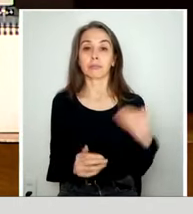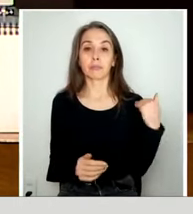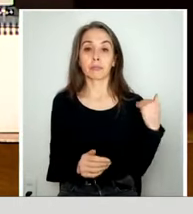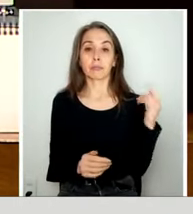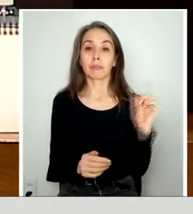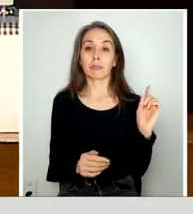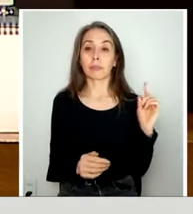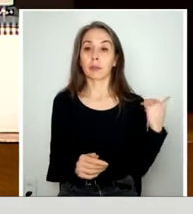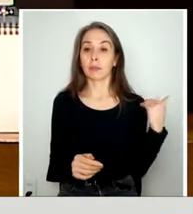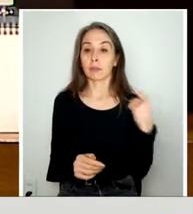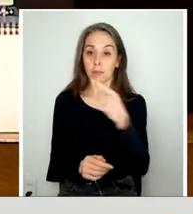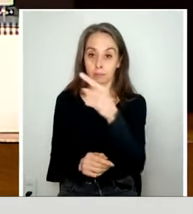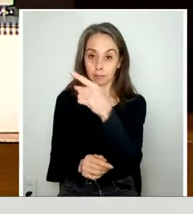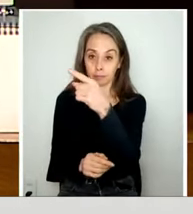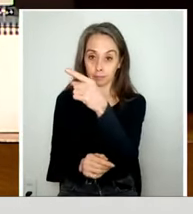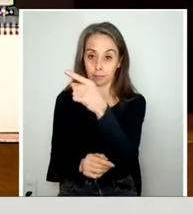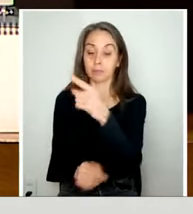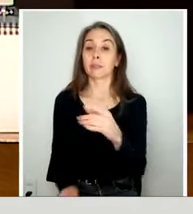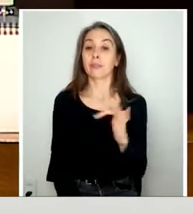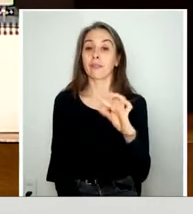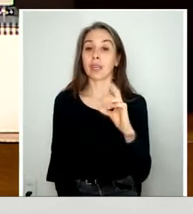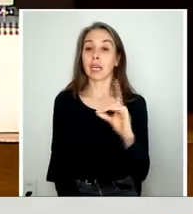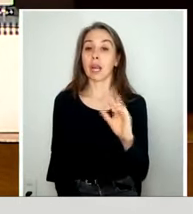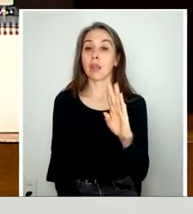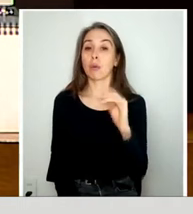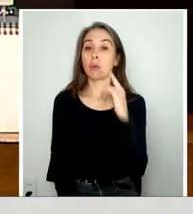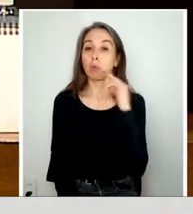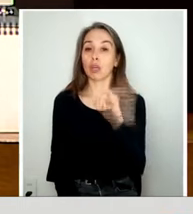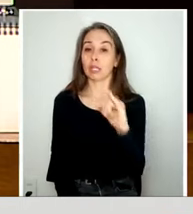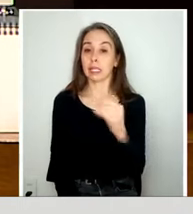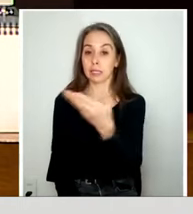Fernando Fernando Borges Fernando